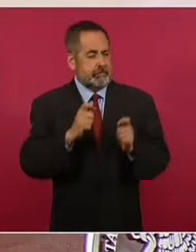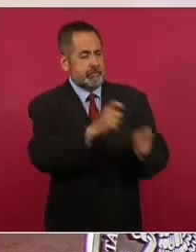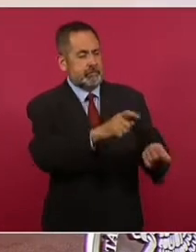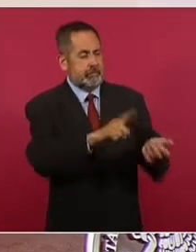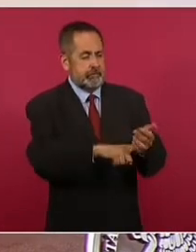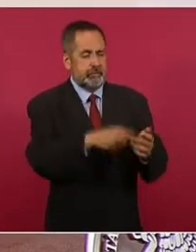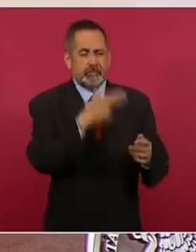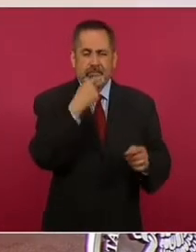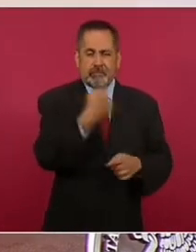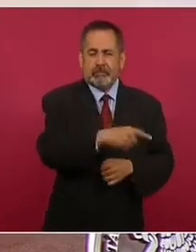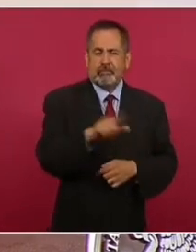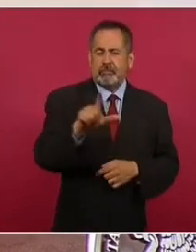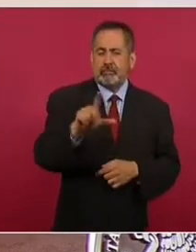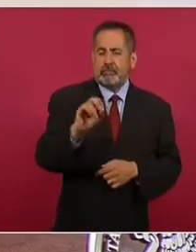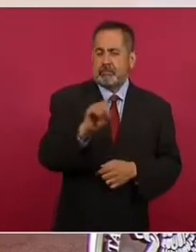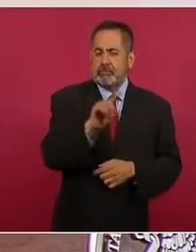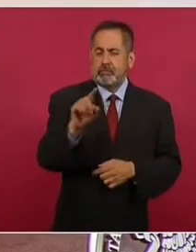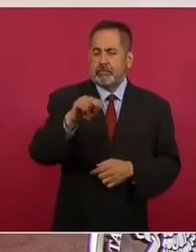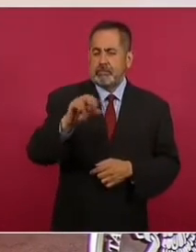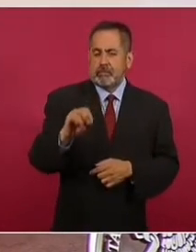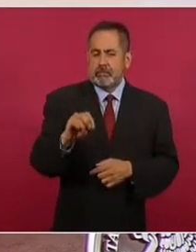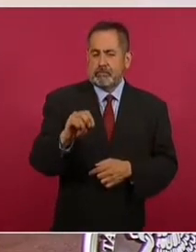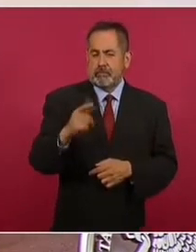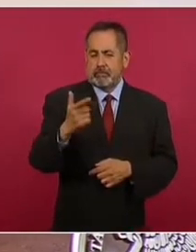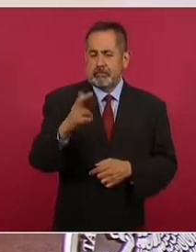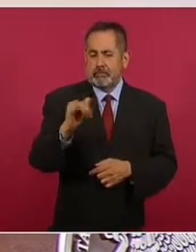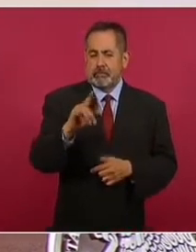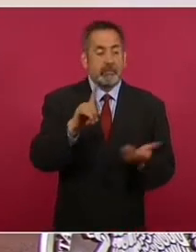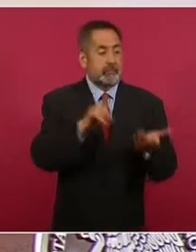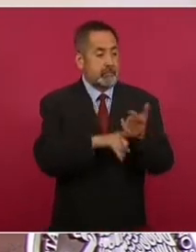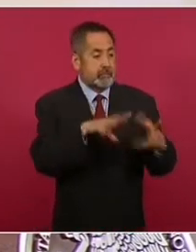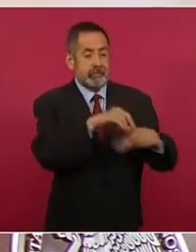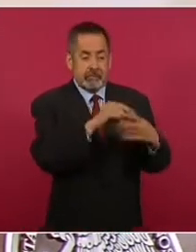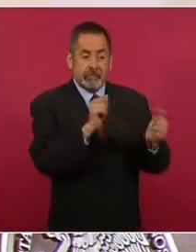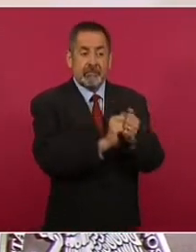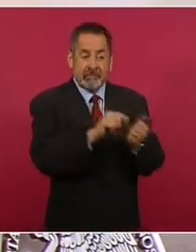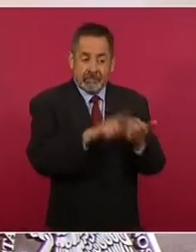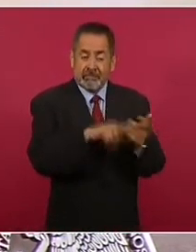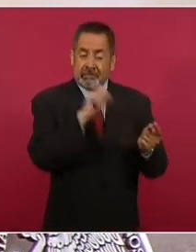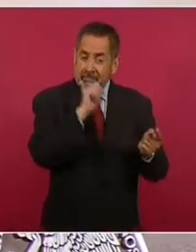Lozano Gracia. Y ahí estaba Diego, la Procuraduría.